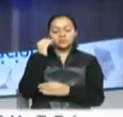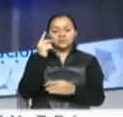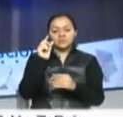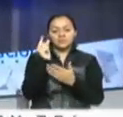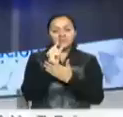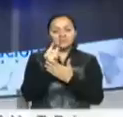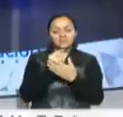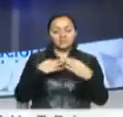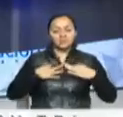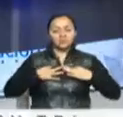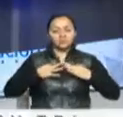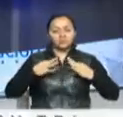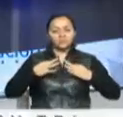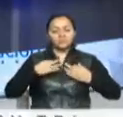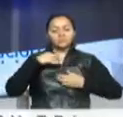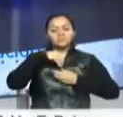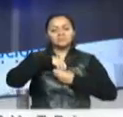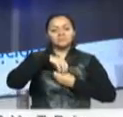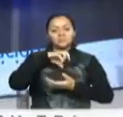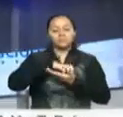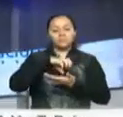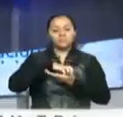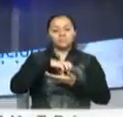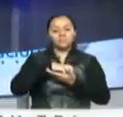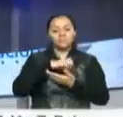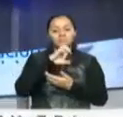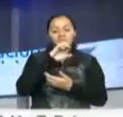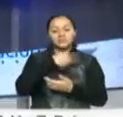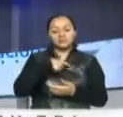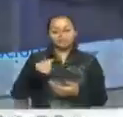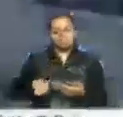modas y accesorio de la provincia de Cantón, en China.